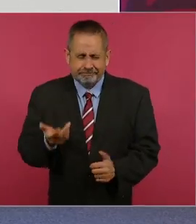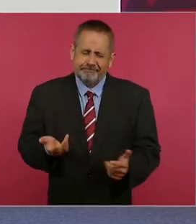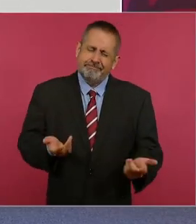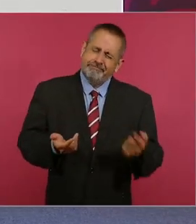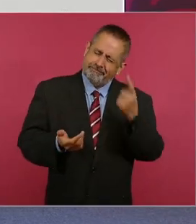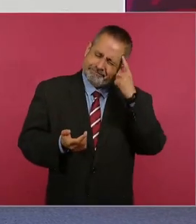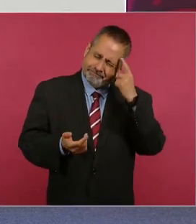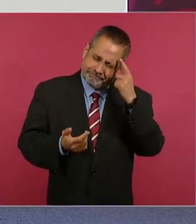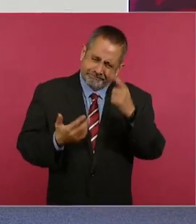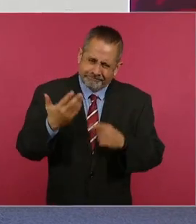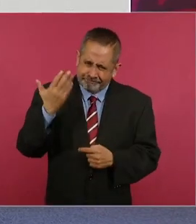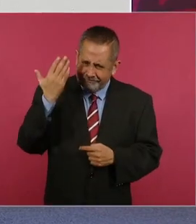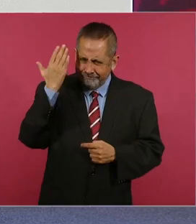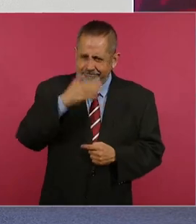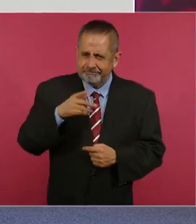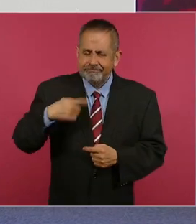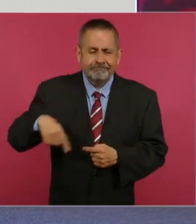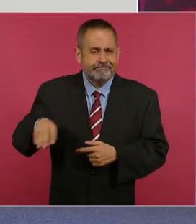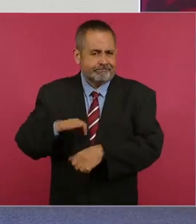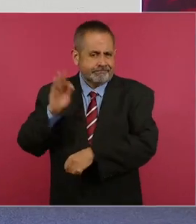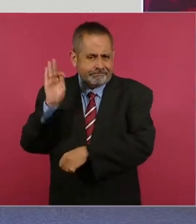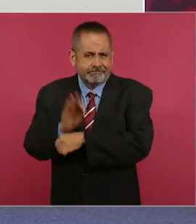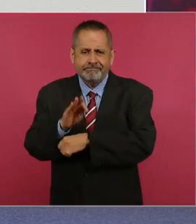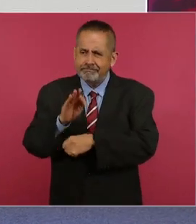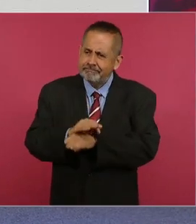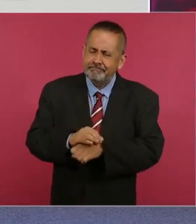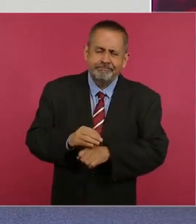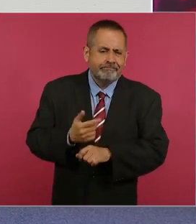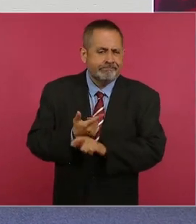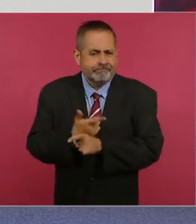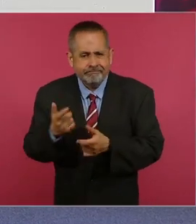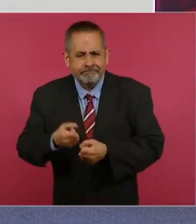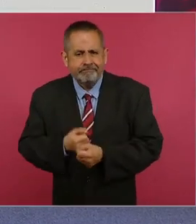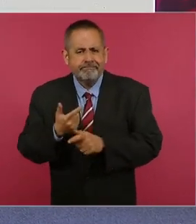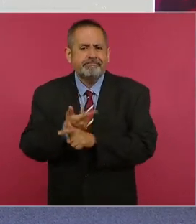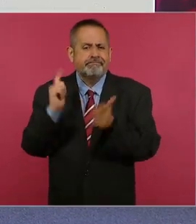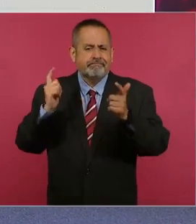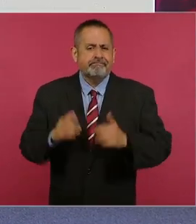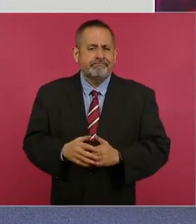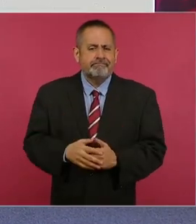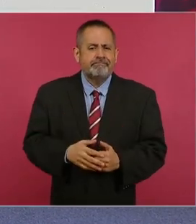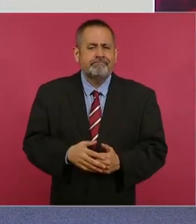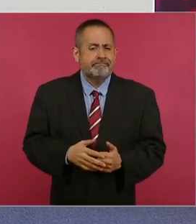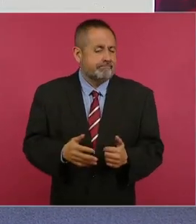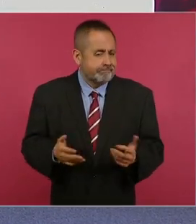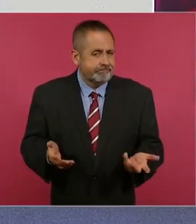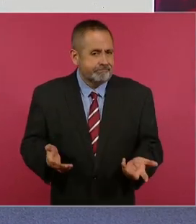que es defender la libertad, mucho más,